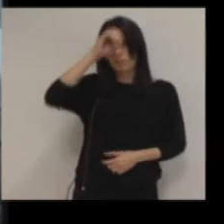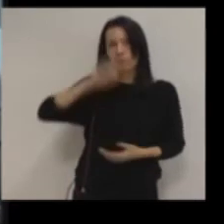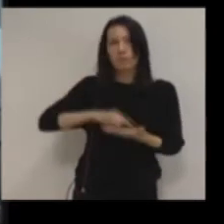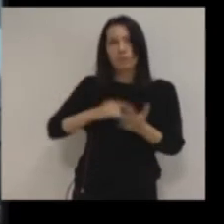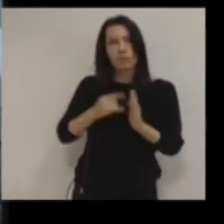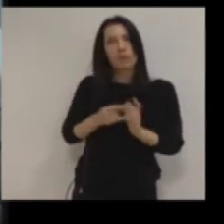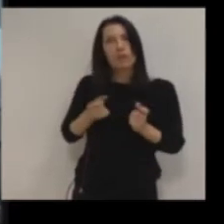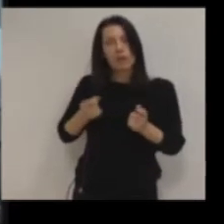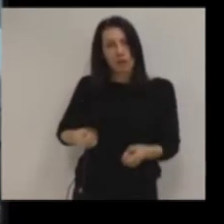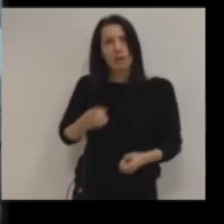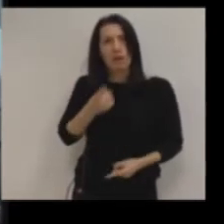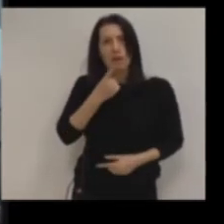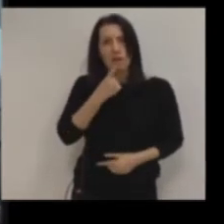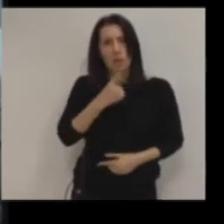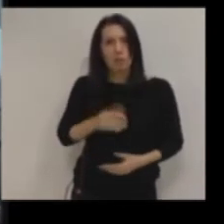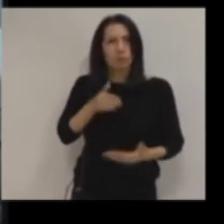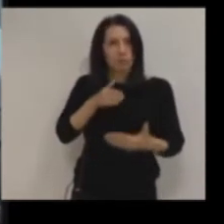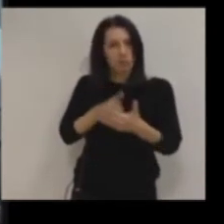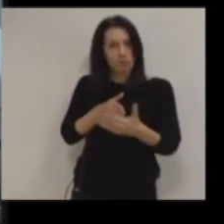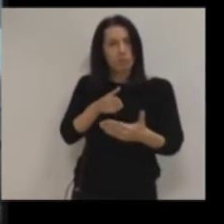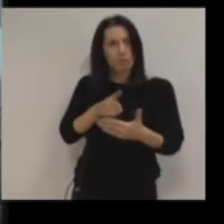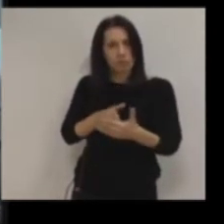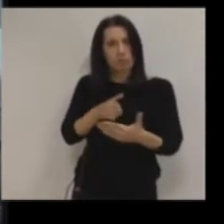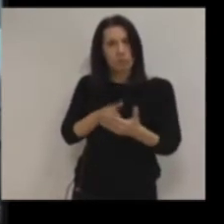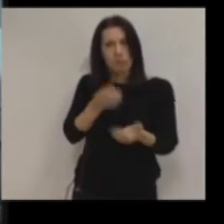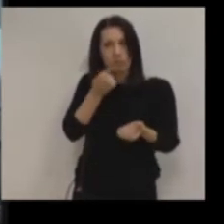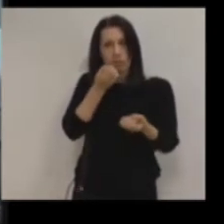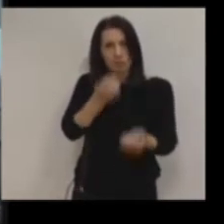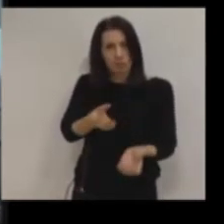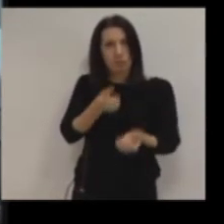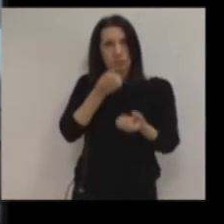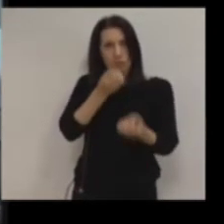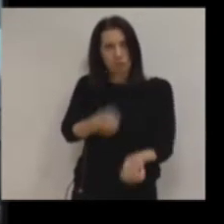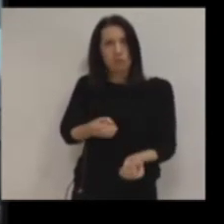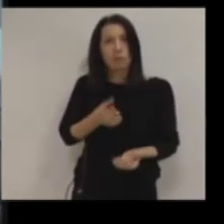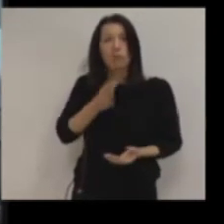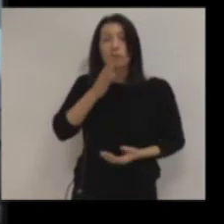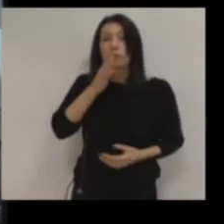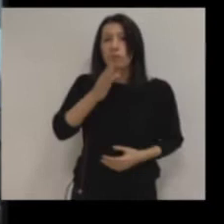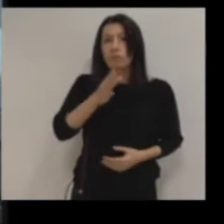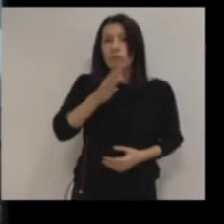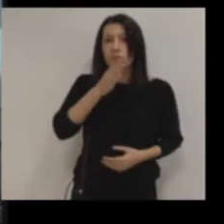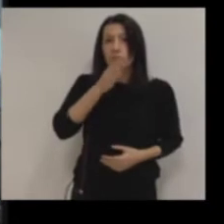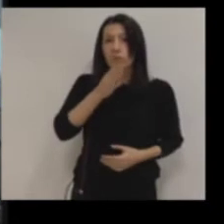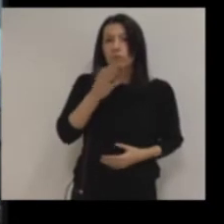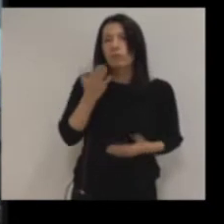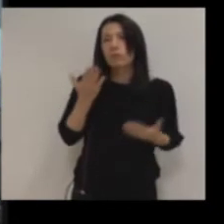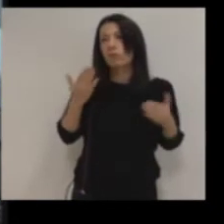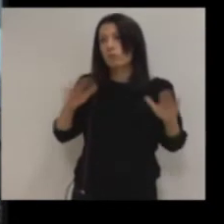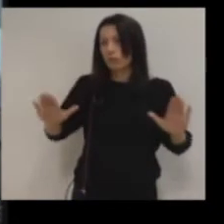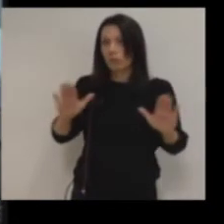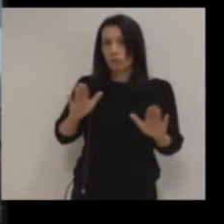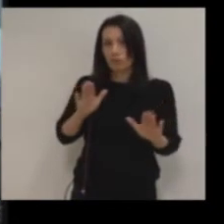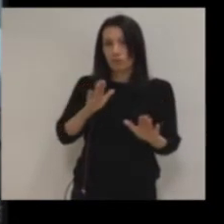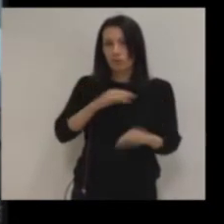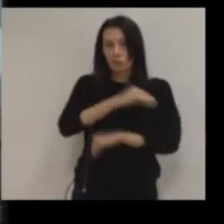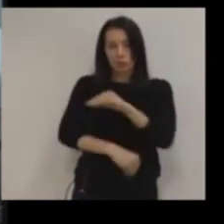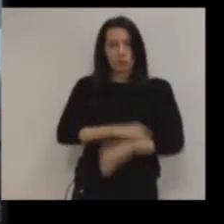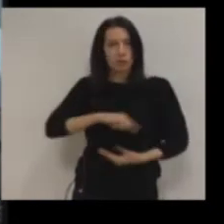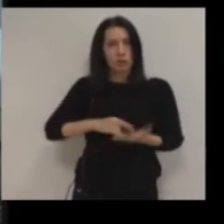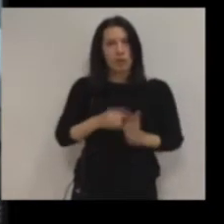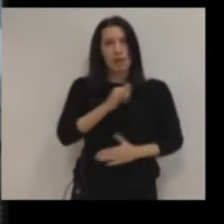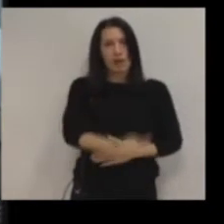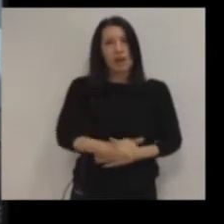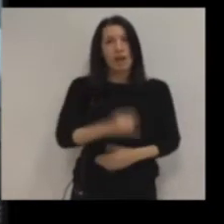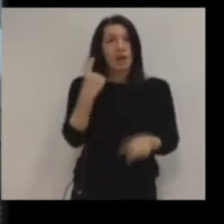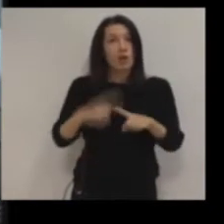mucho el acceso a la información, porque aunque tú tengas tecnología, hay cosas que no se